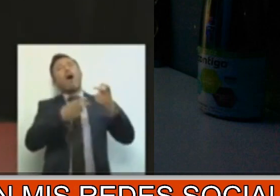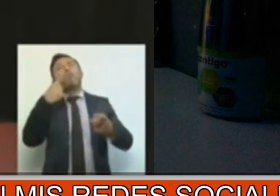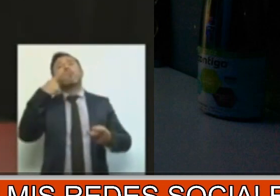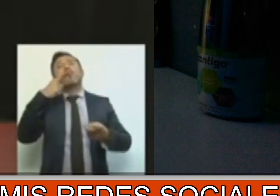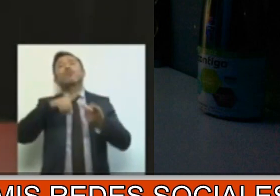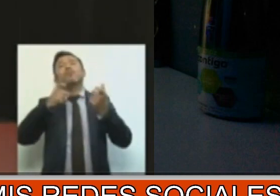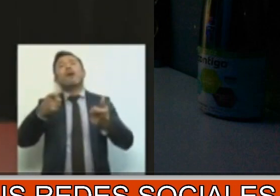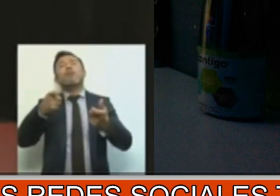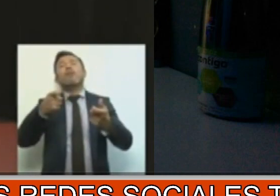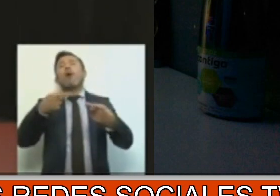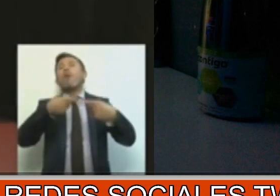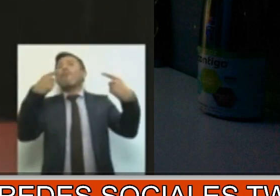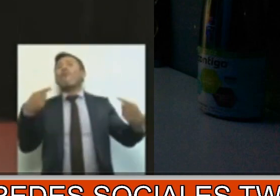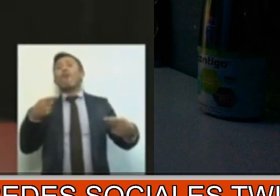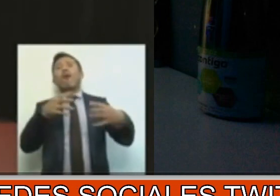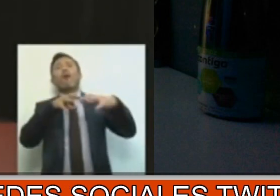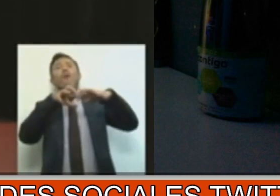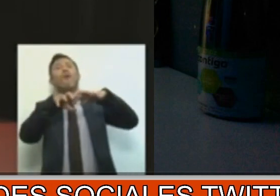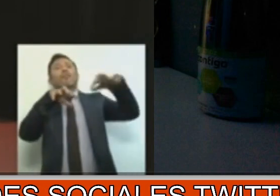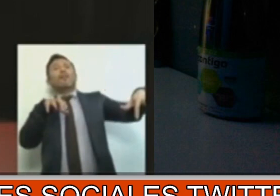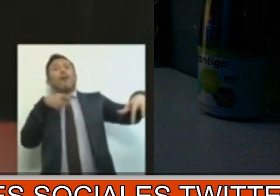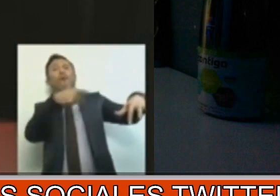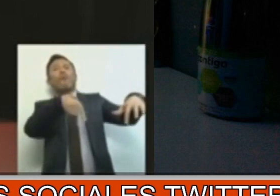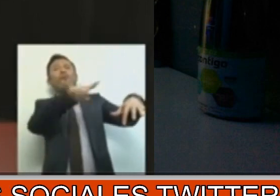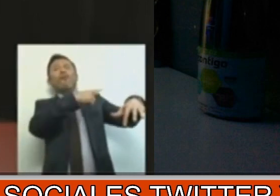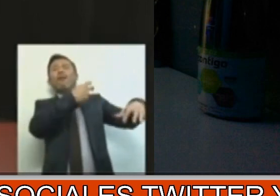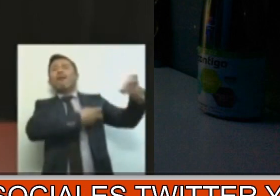lado. Eso es lo que habría que decir.